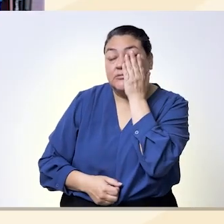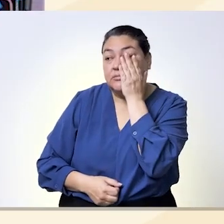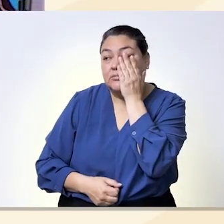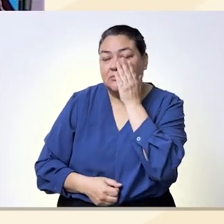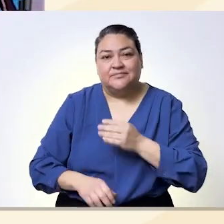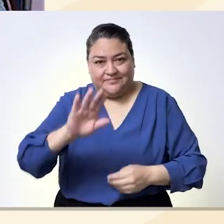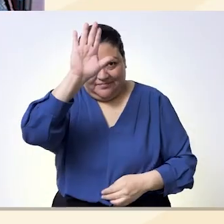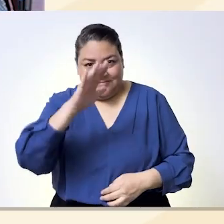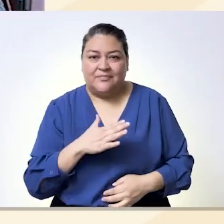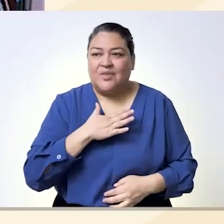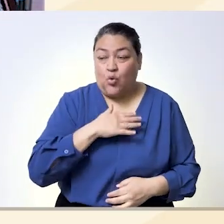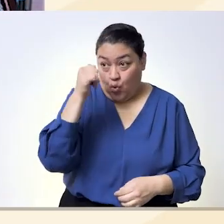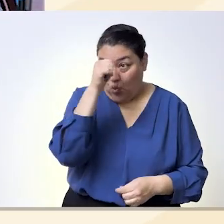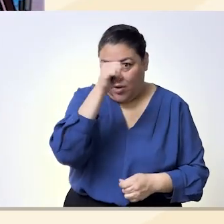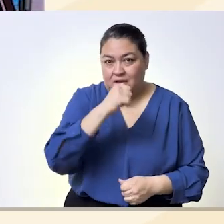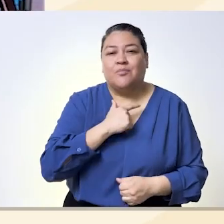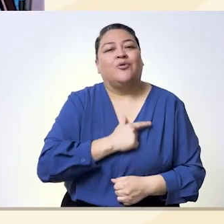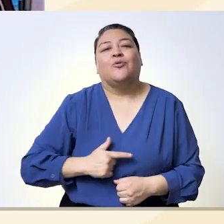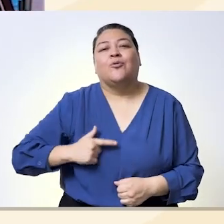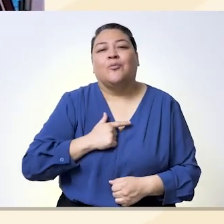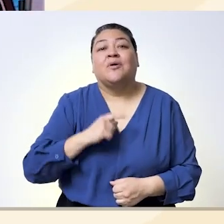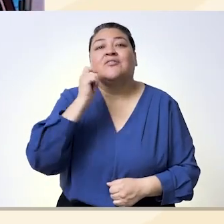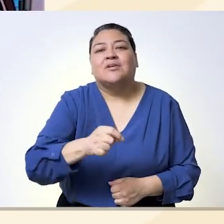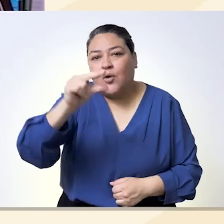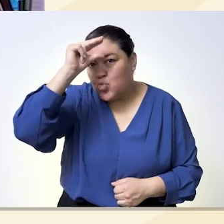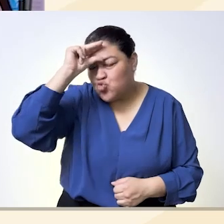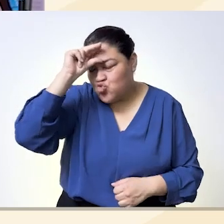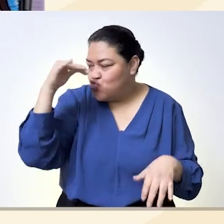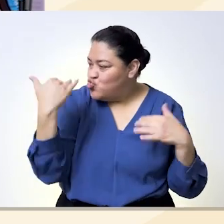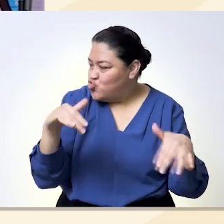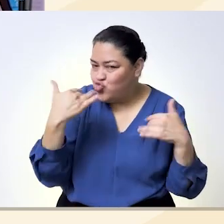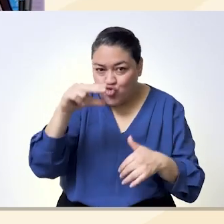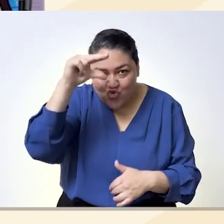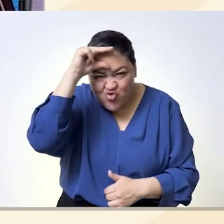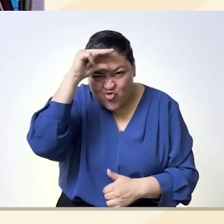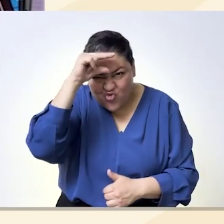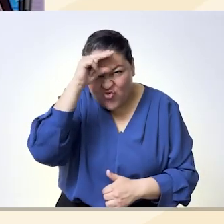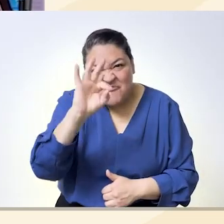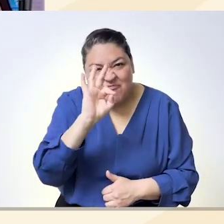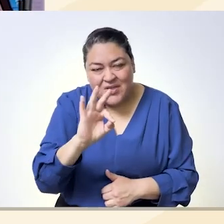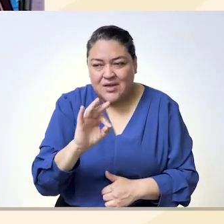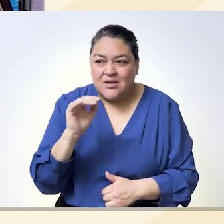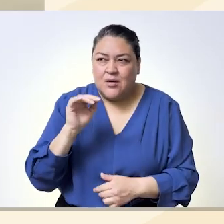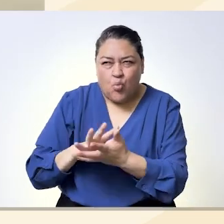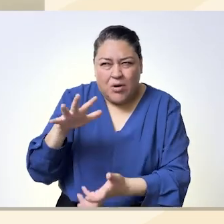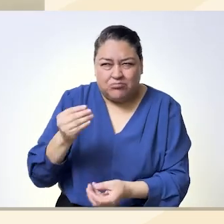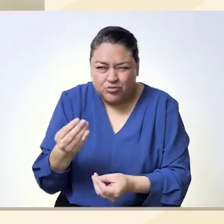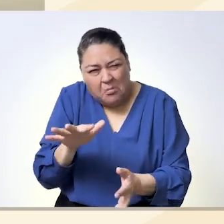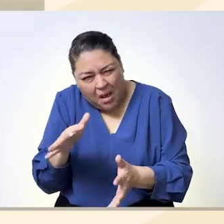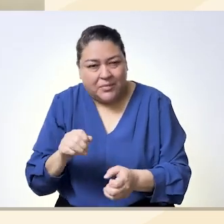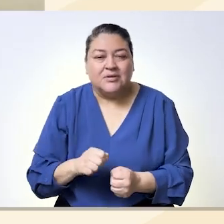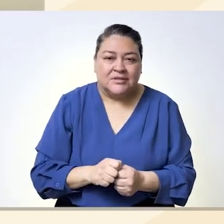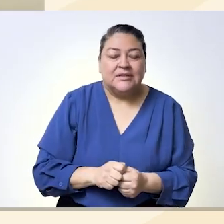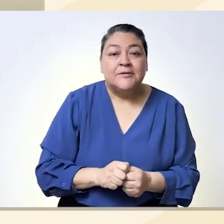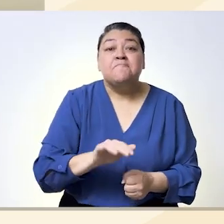Híjole, lo más se conoce más difícil. A mí del autismo me encanta la parte racional. Me encanta el poder, digo no